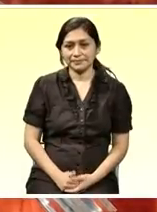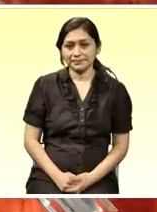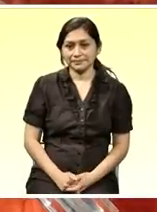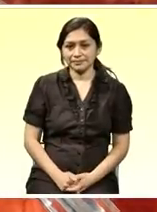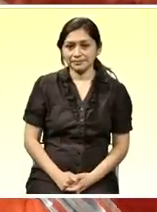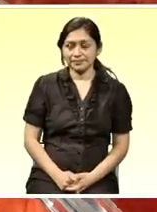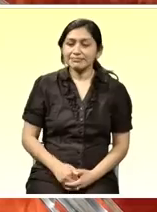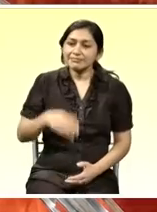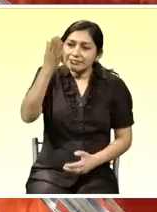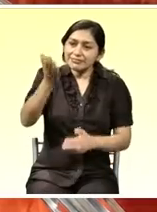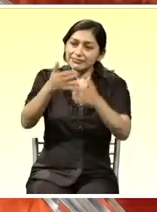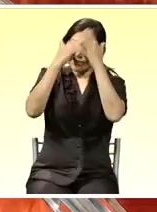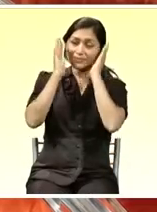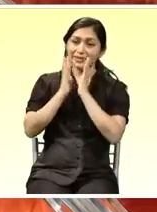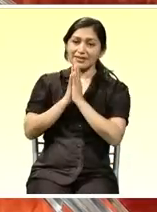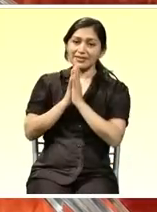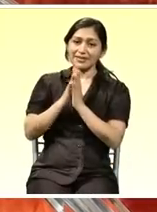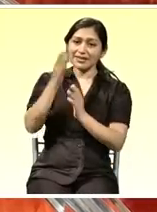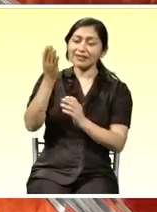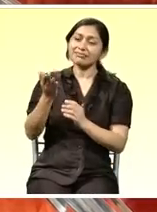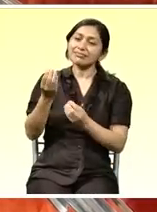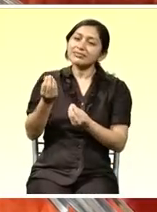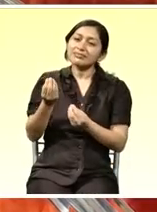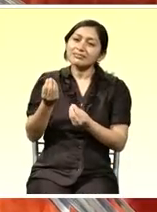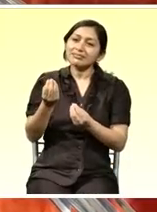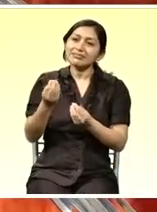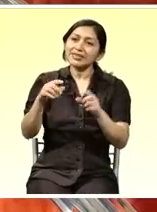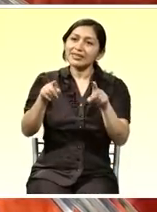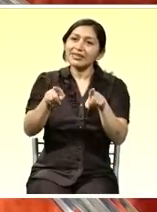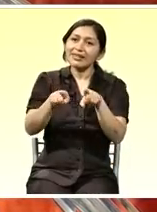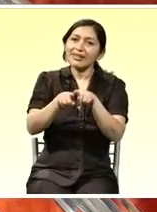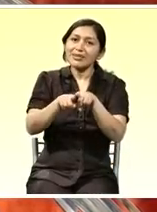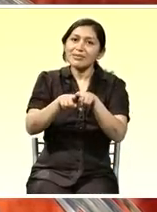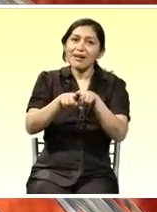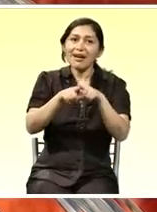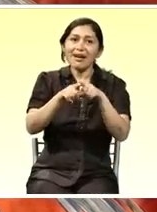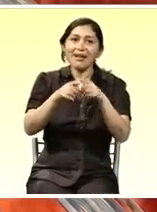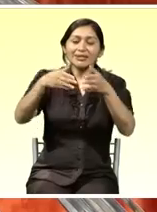Atributos de María. Arca del Testamento.